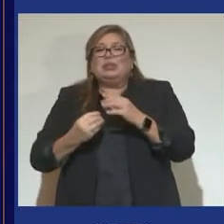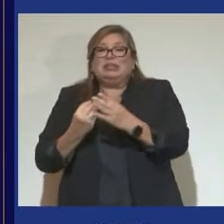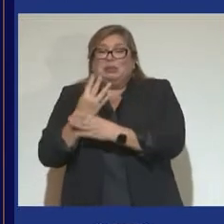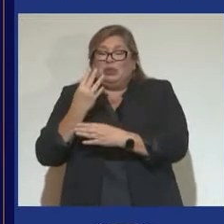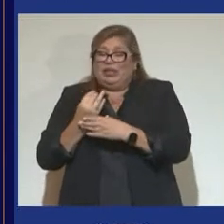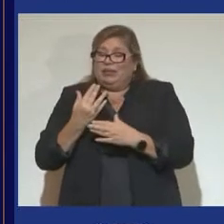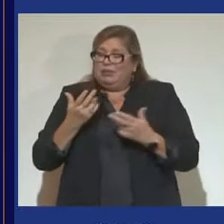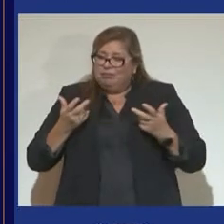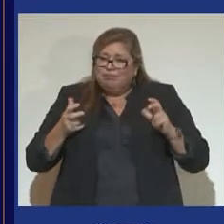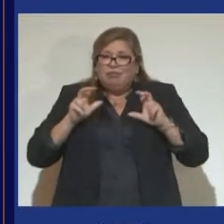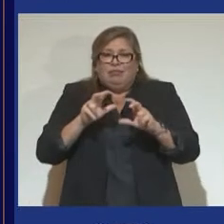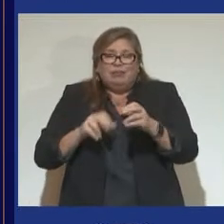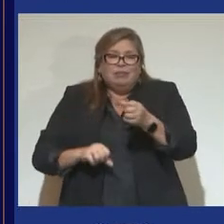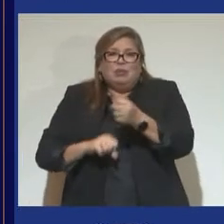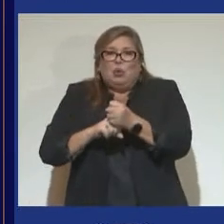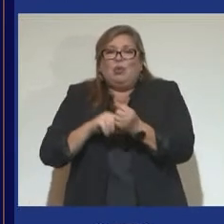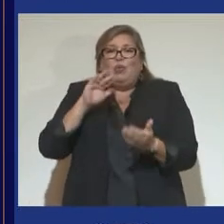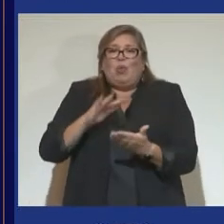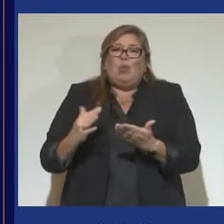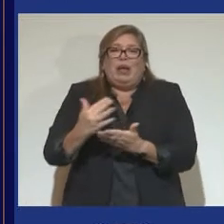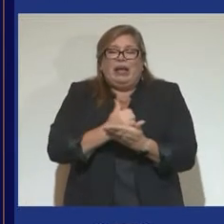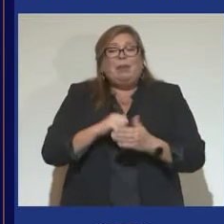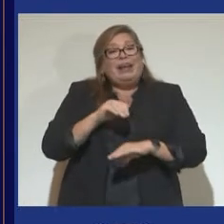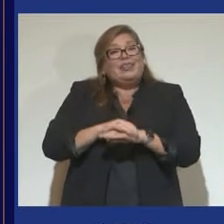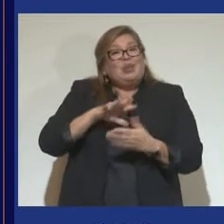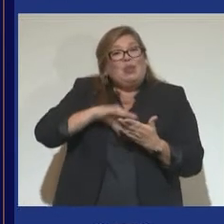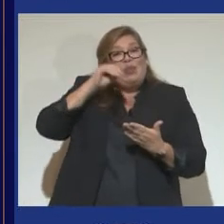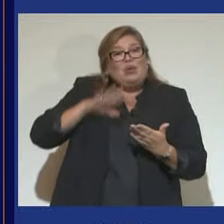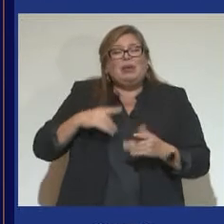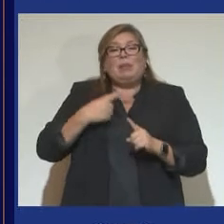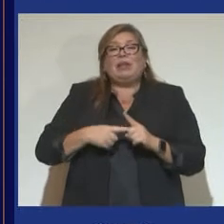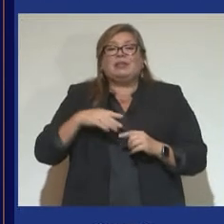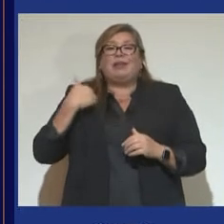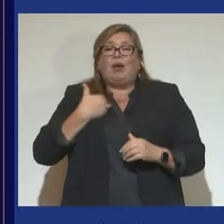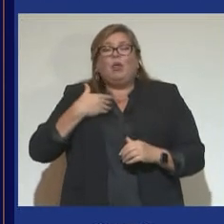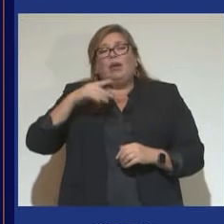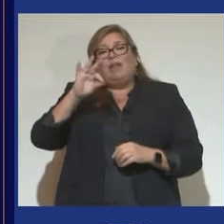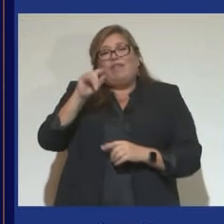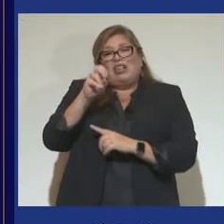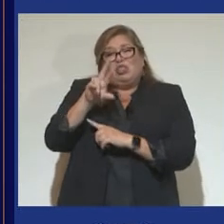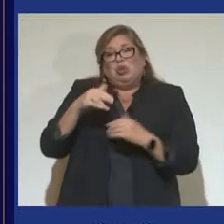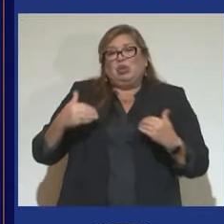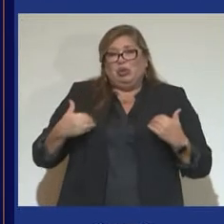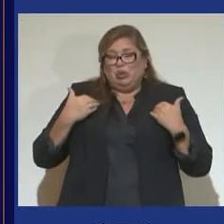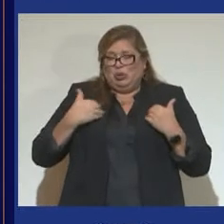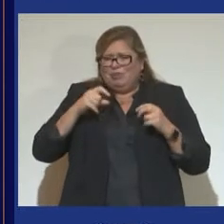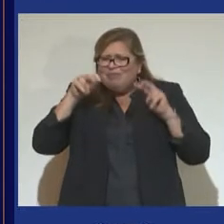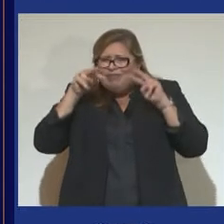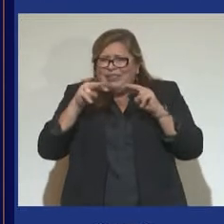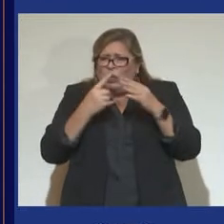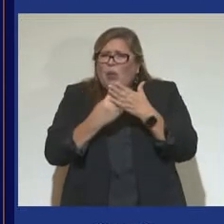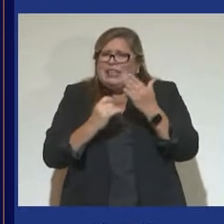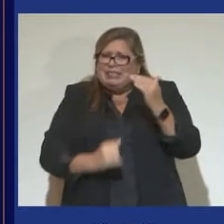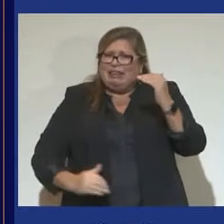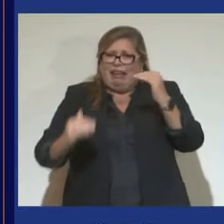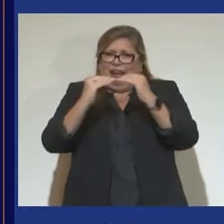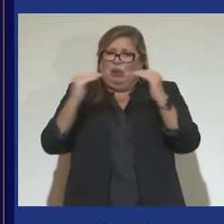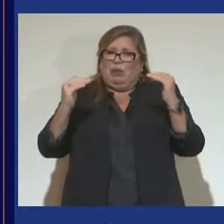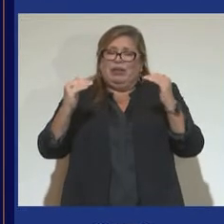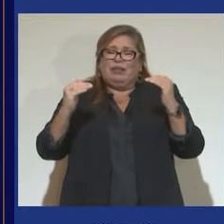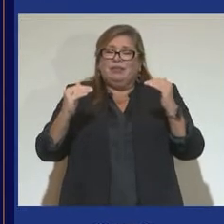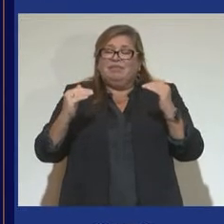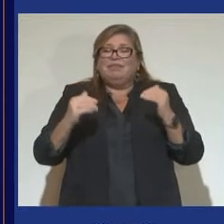grados a través de la primavera y poder darle fondos a las comunidades que están